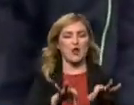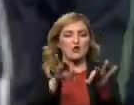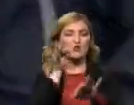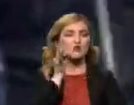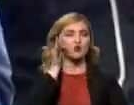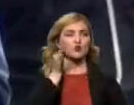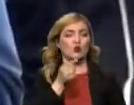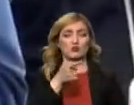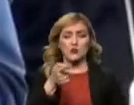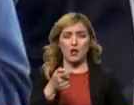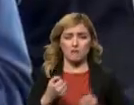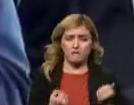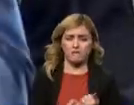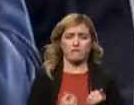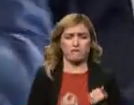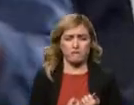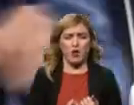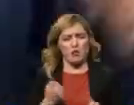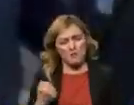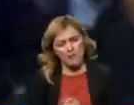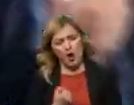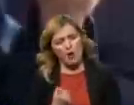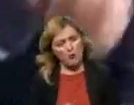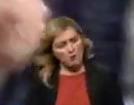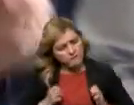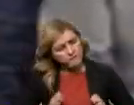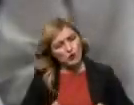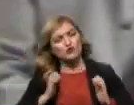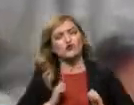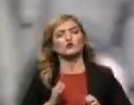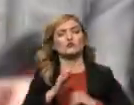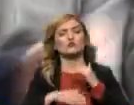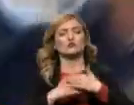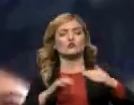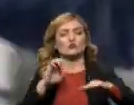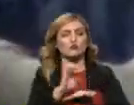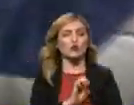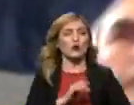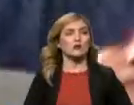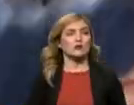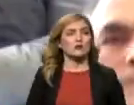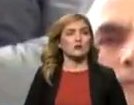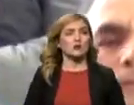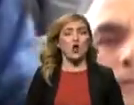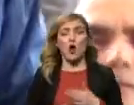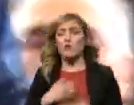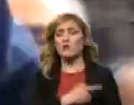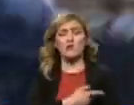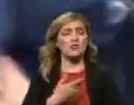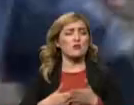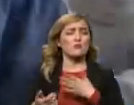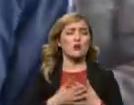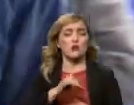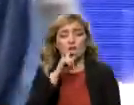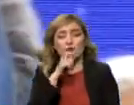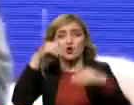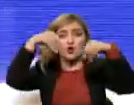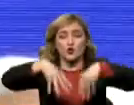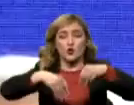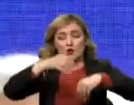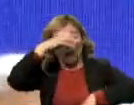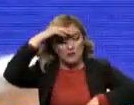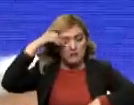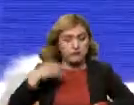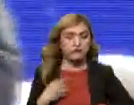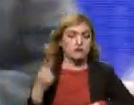el motor de este país, porque ustedes son quienes todos los días, sin importar el frío o la lluvia, salen a seguir metiendo